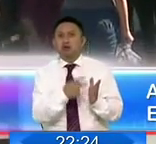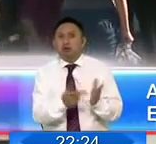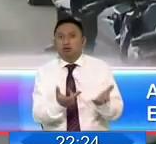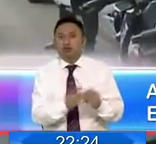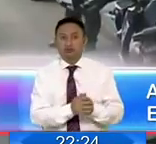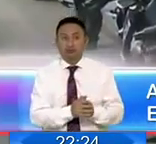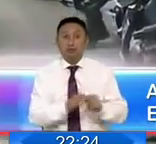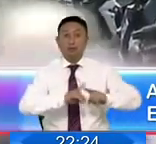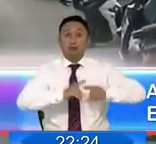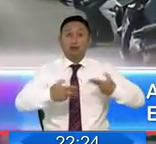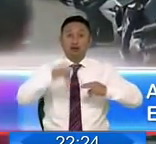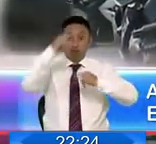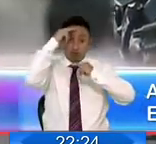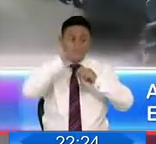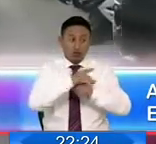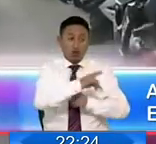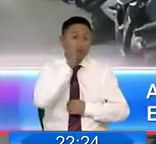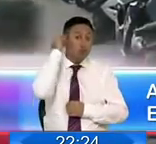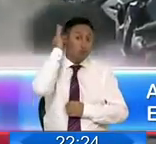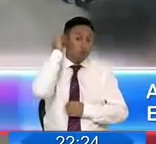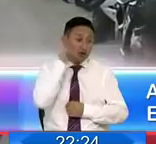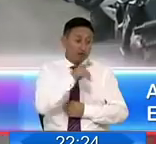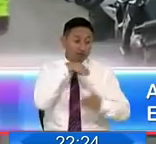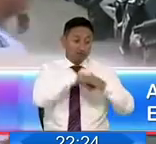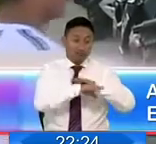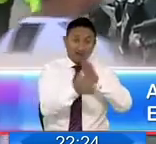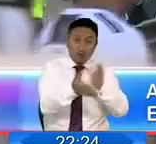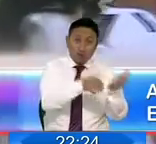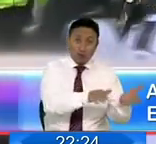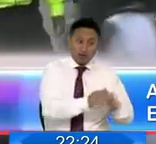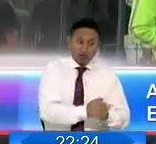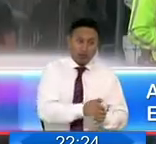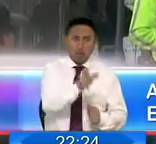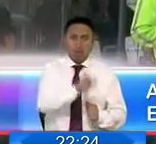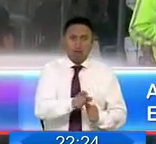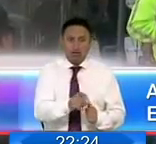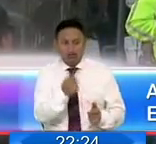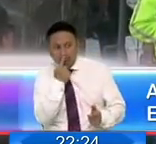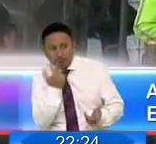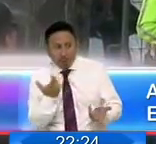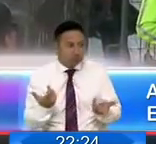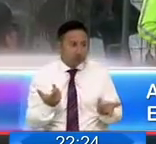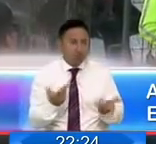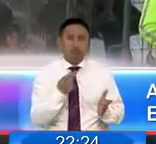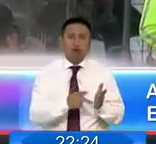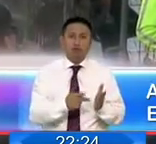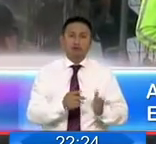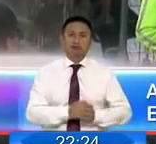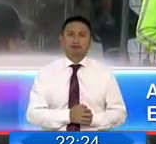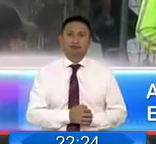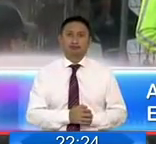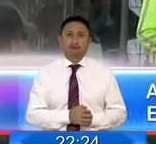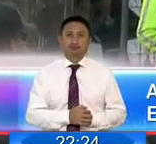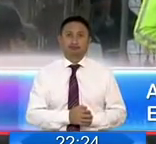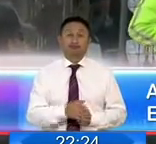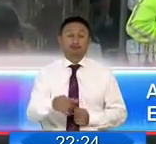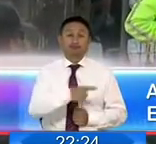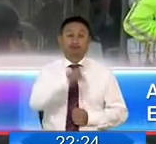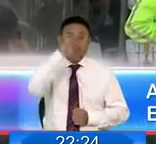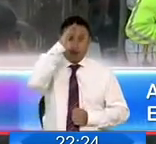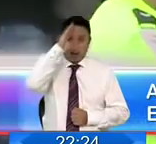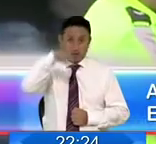pero la noticia que una mujer fue encontrada sin vida detuvo por algunos minutos el movimiento comercial. El trabajo de agentes